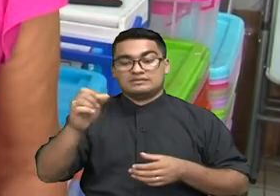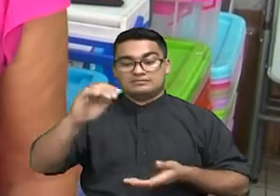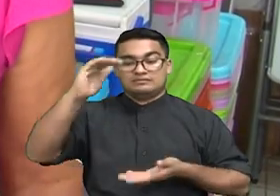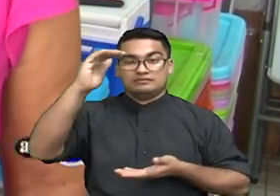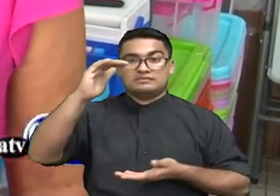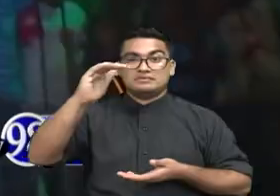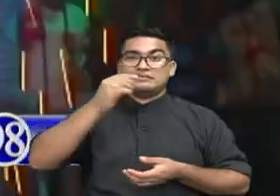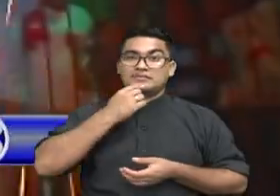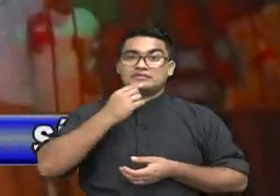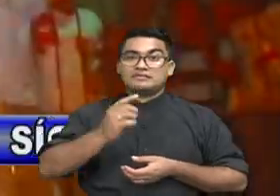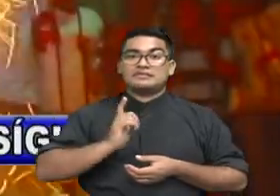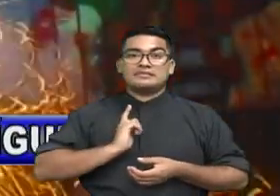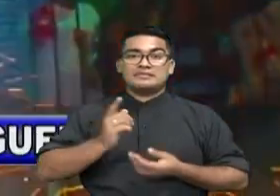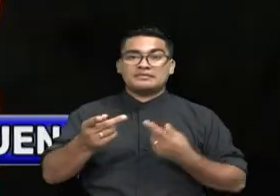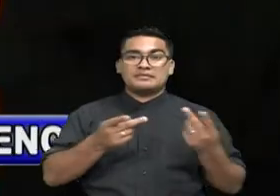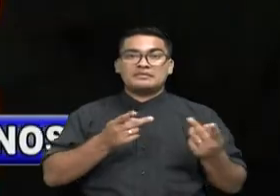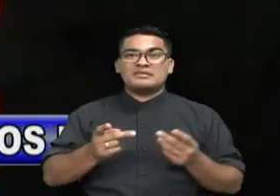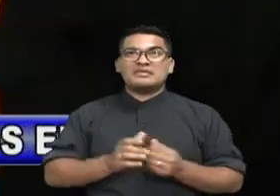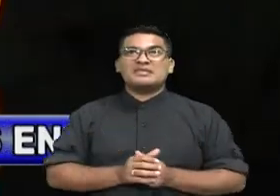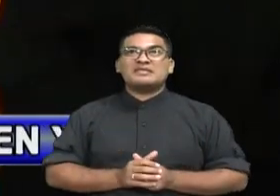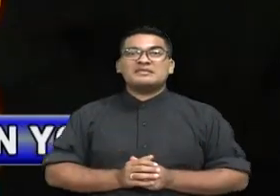y de 20 litros.